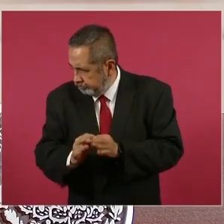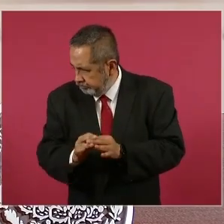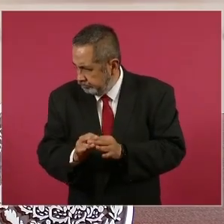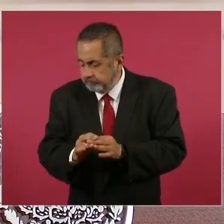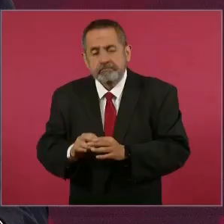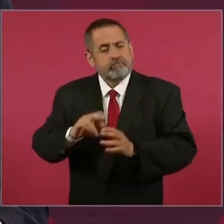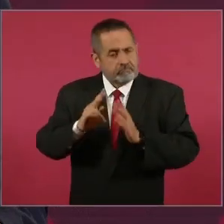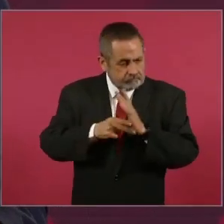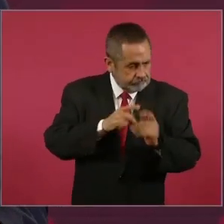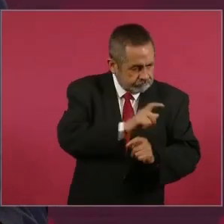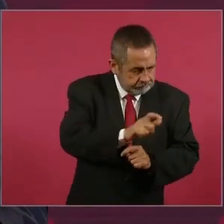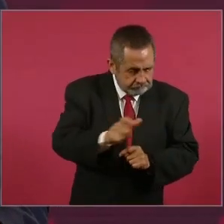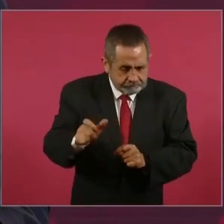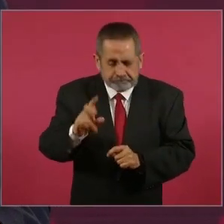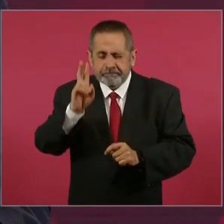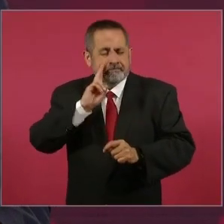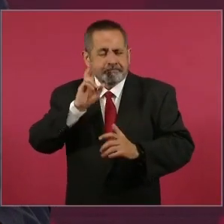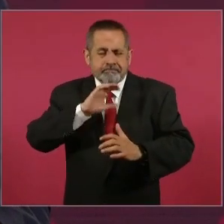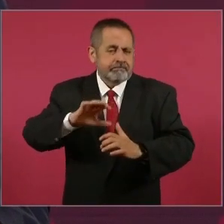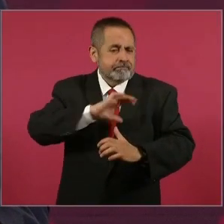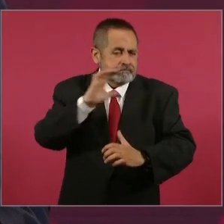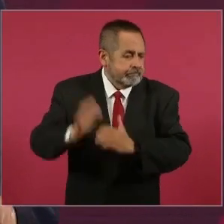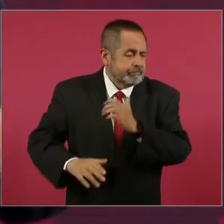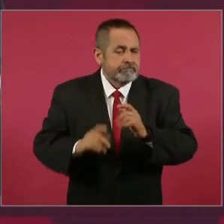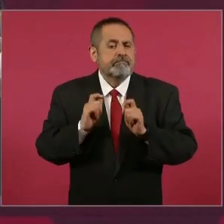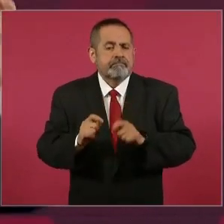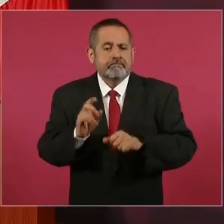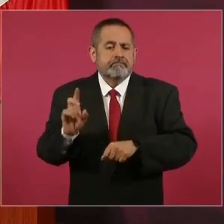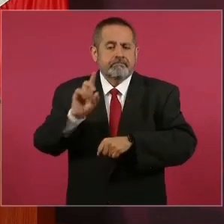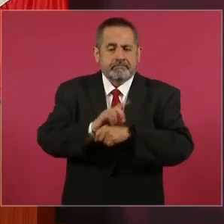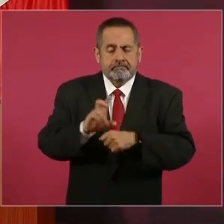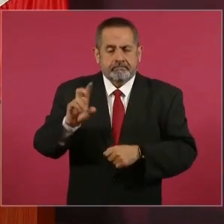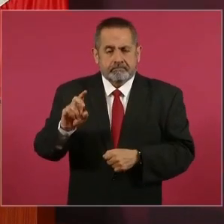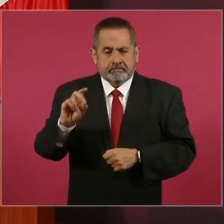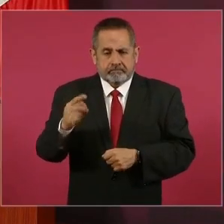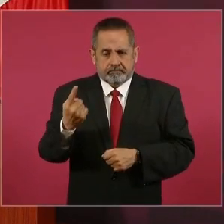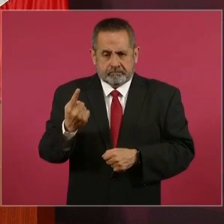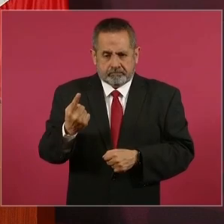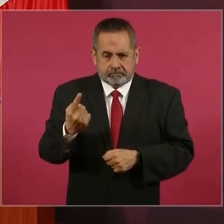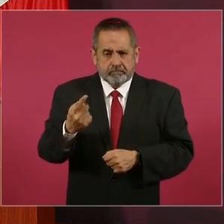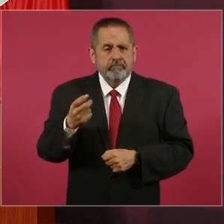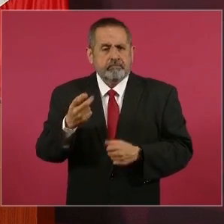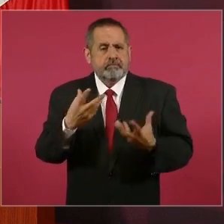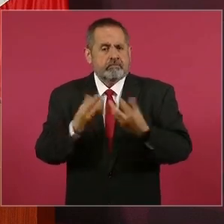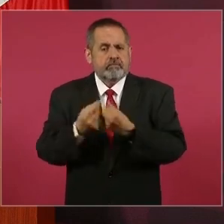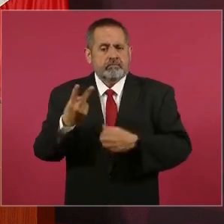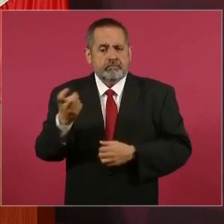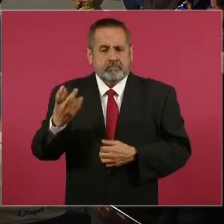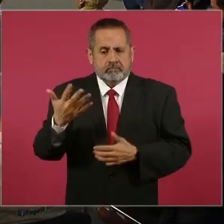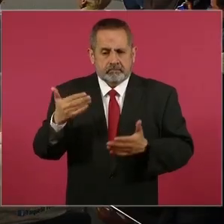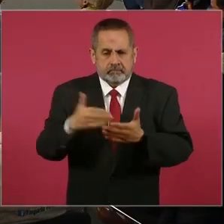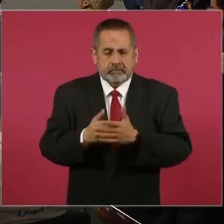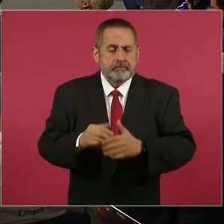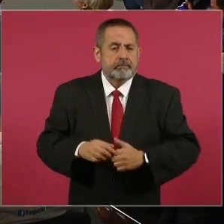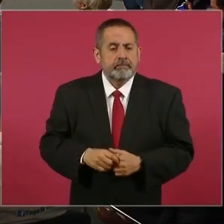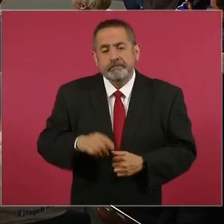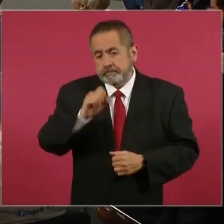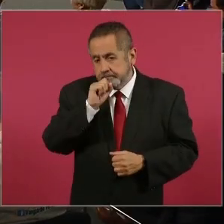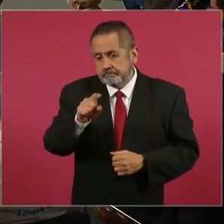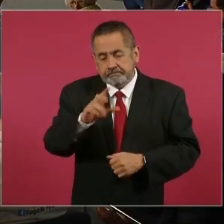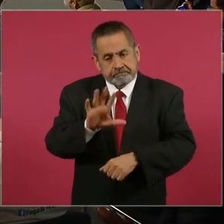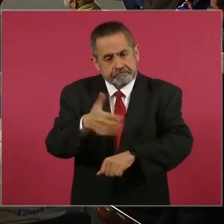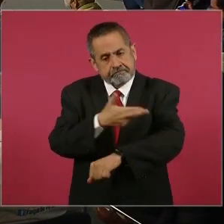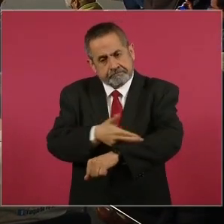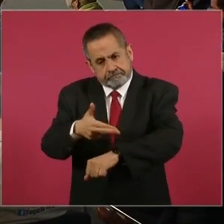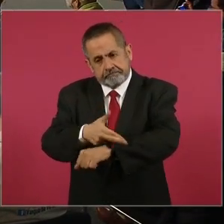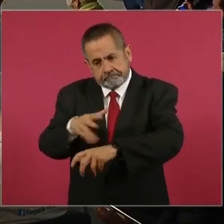el 31 los 2500,000 y ya llevamos también bastante